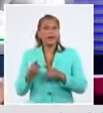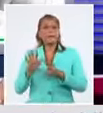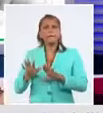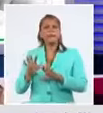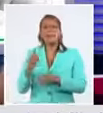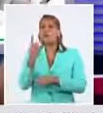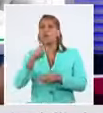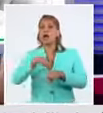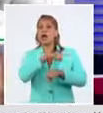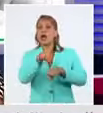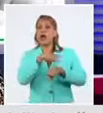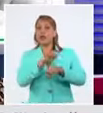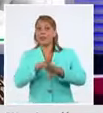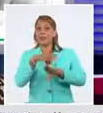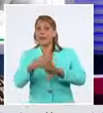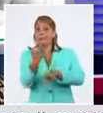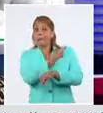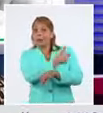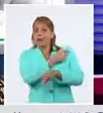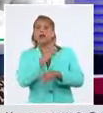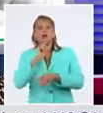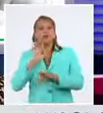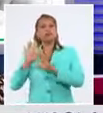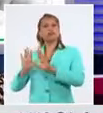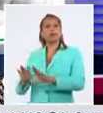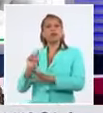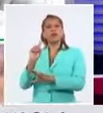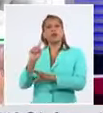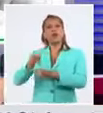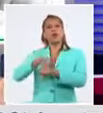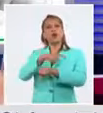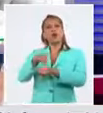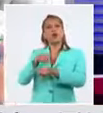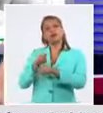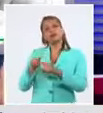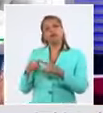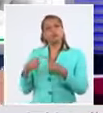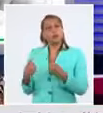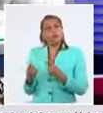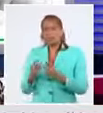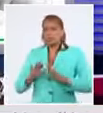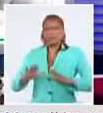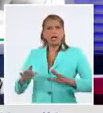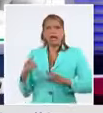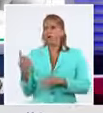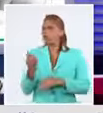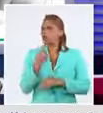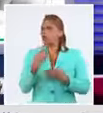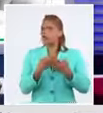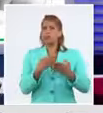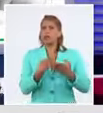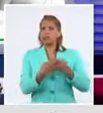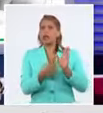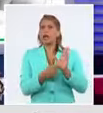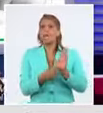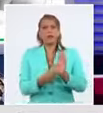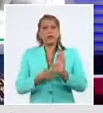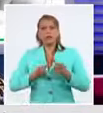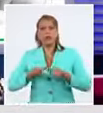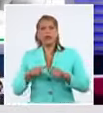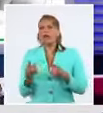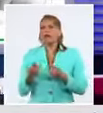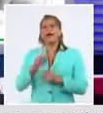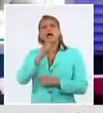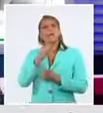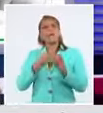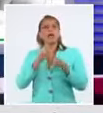ya es una vacuna que se ha puesto inmunizado a mucha población. Nos siguen preguntando por qué la hora,